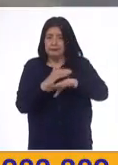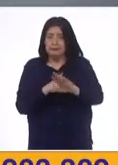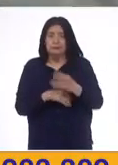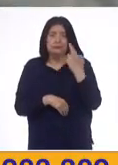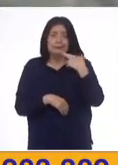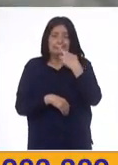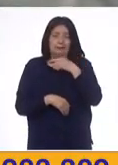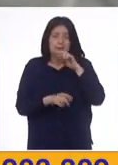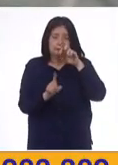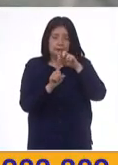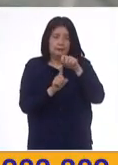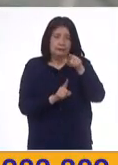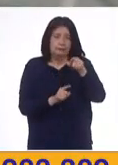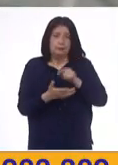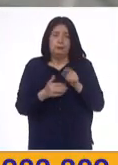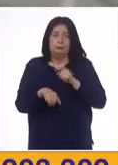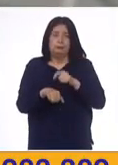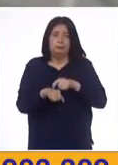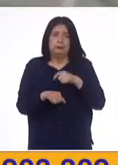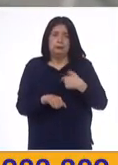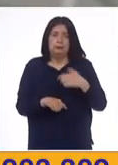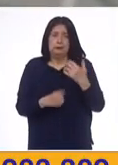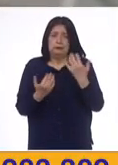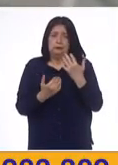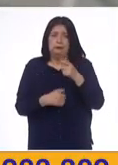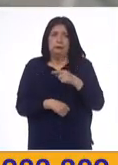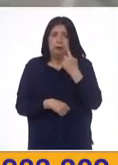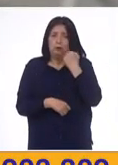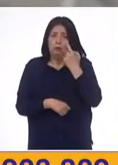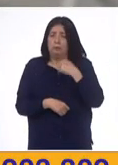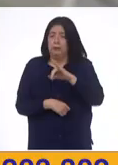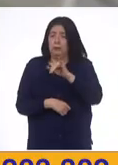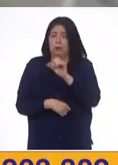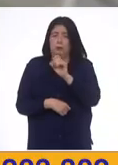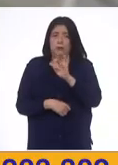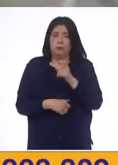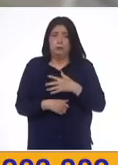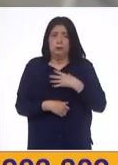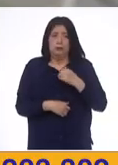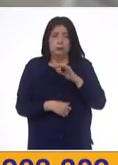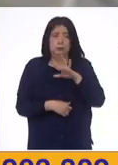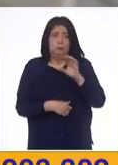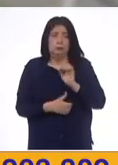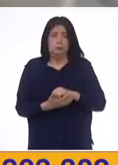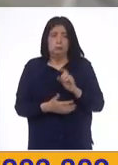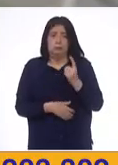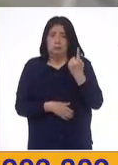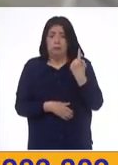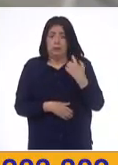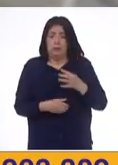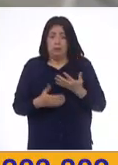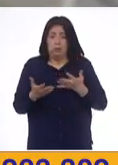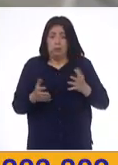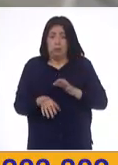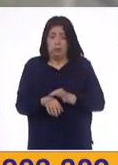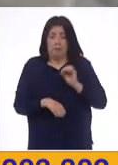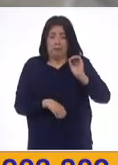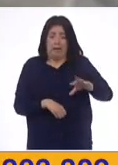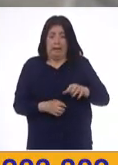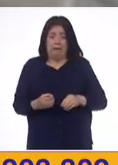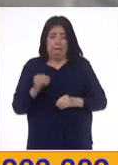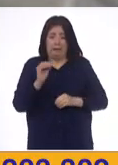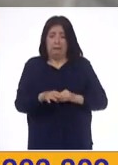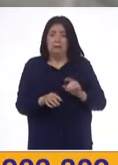local registra claramente los momentos de terror que vivió José Cuadros Arenas, de 50 años. Primero al tirar sus pertenencias para no